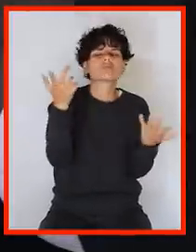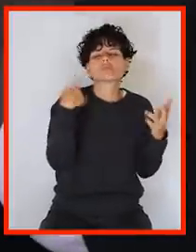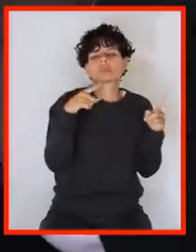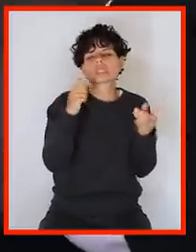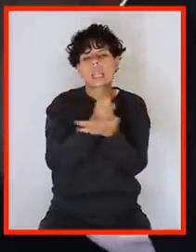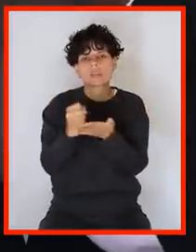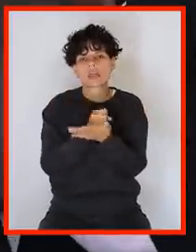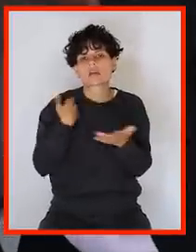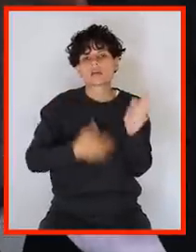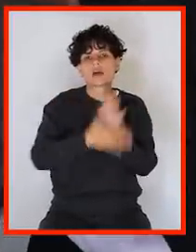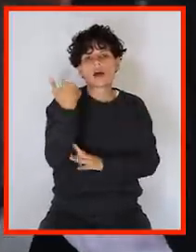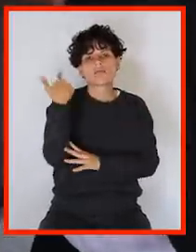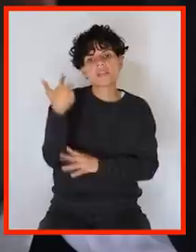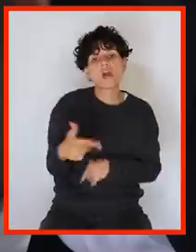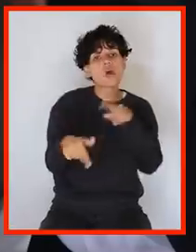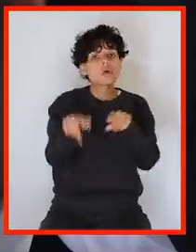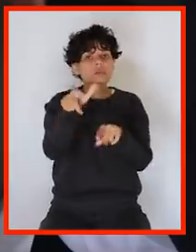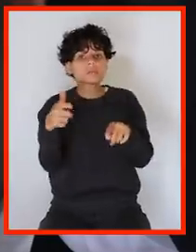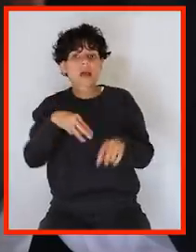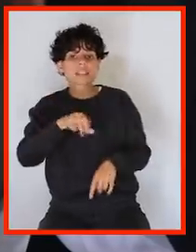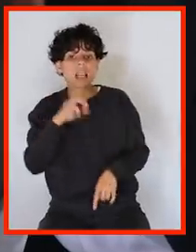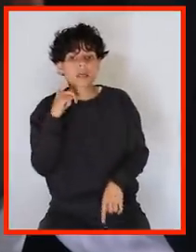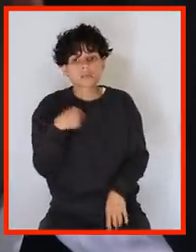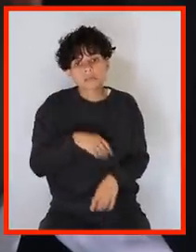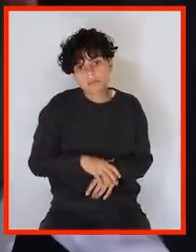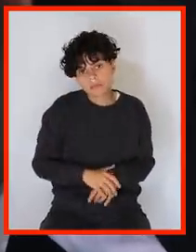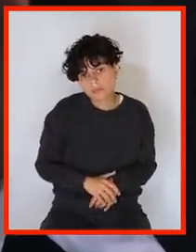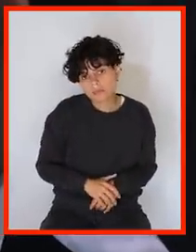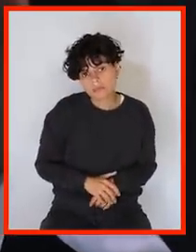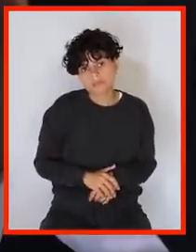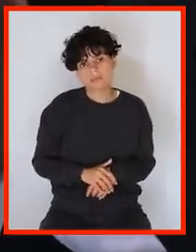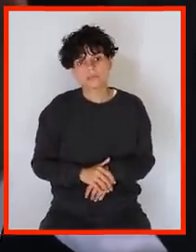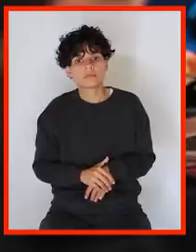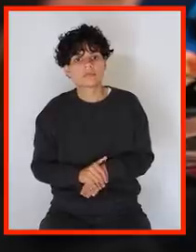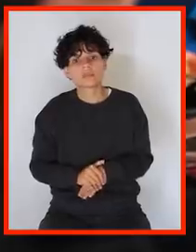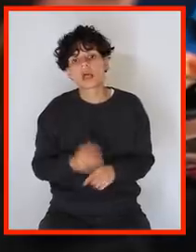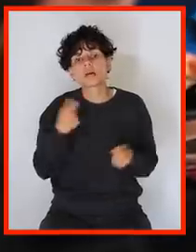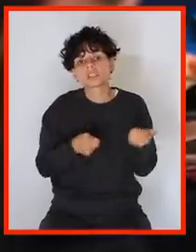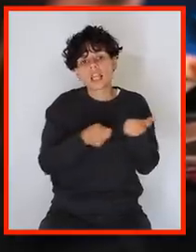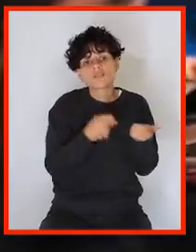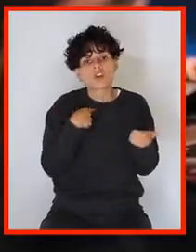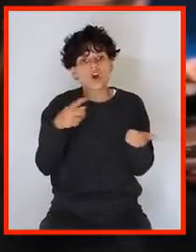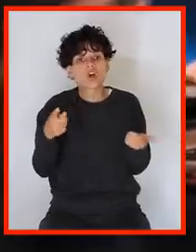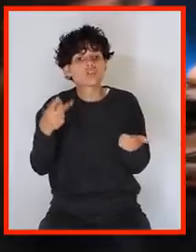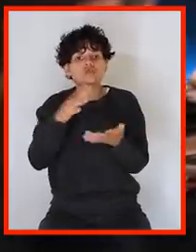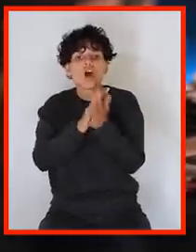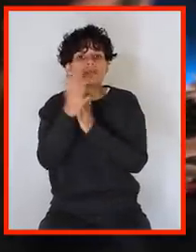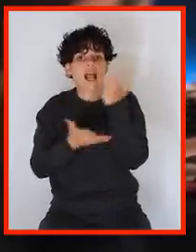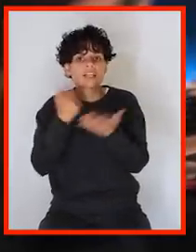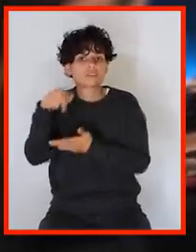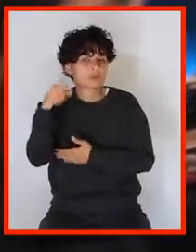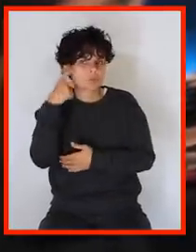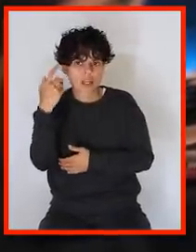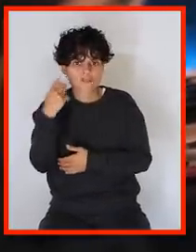como su trámite. Y vamos a grabar el video, po. Ahí todo el rato así como, voy a poner mis temas en la radio. Ahí conectó su teléfono y nos fuimos escuchando todo